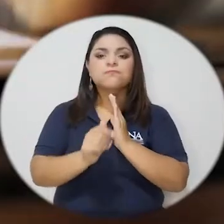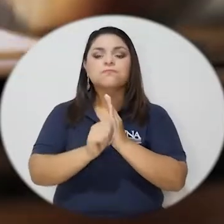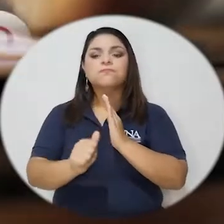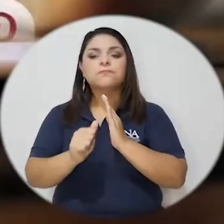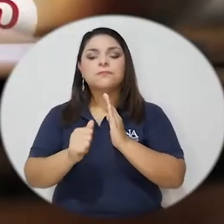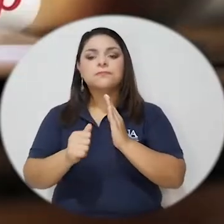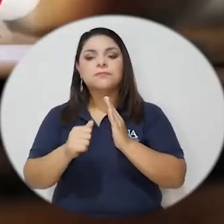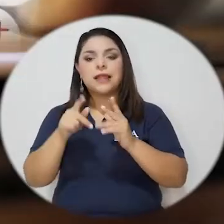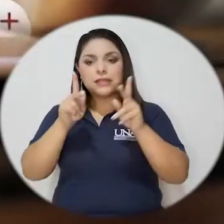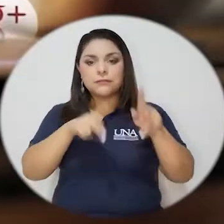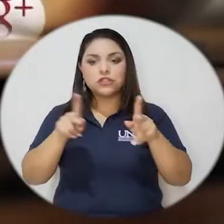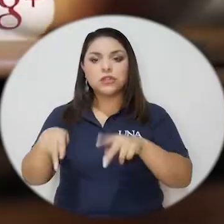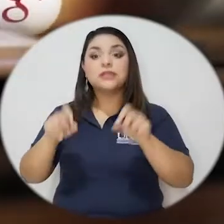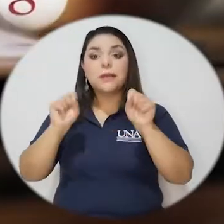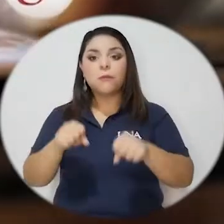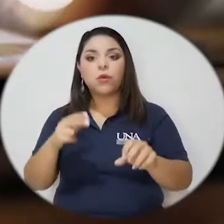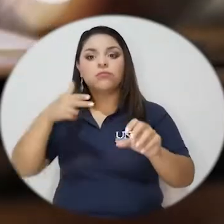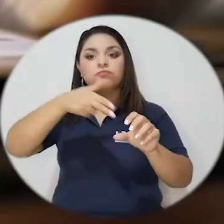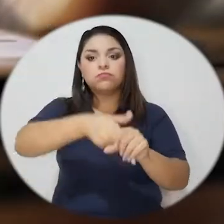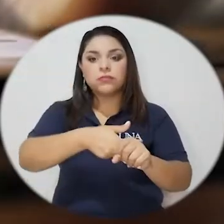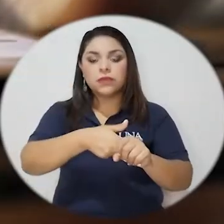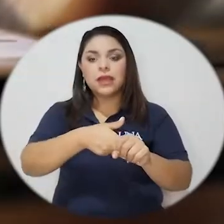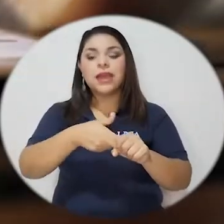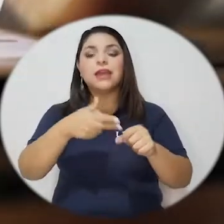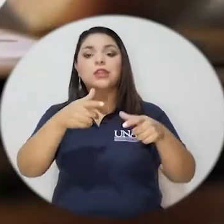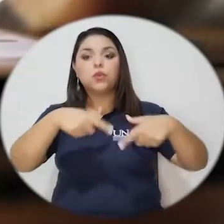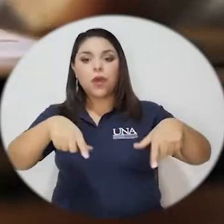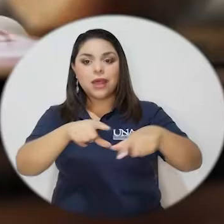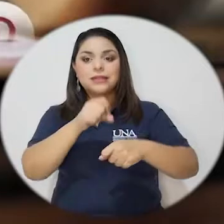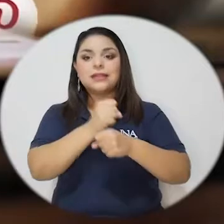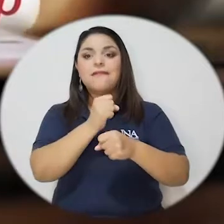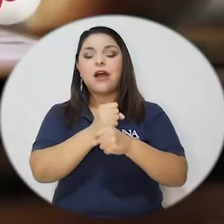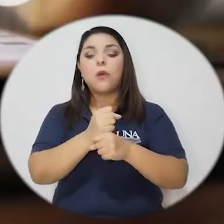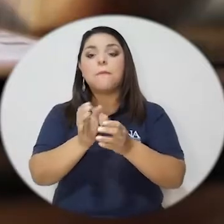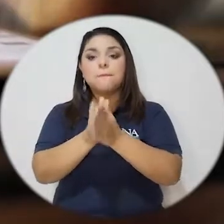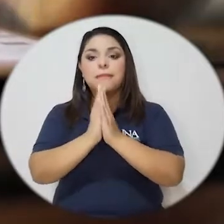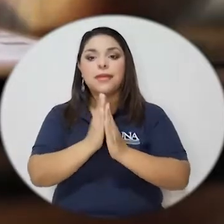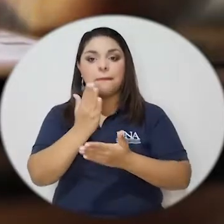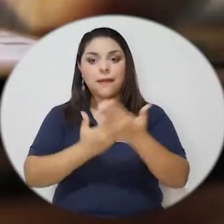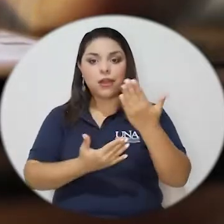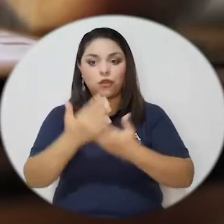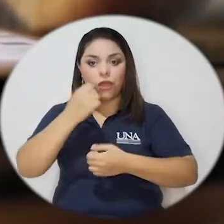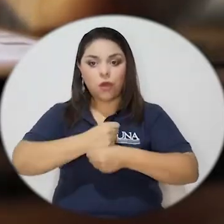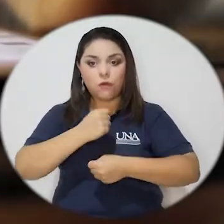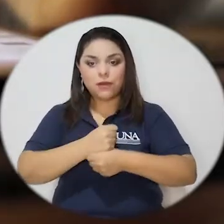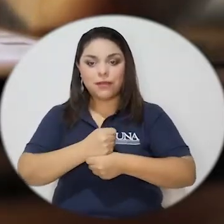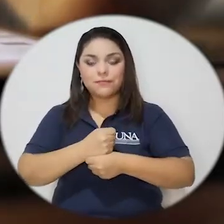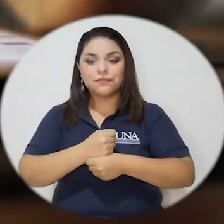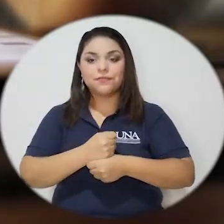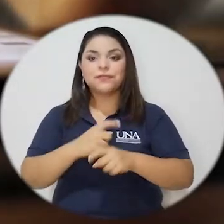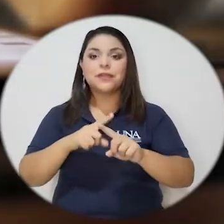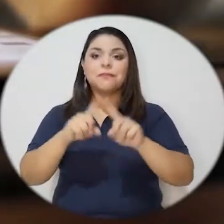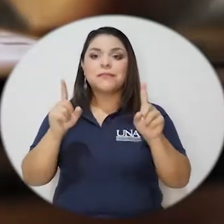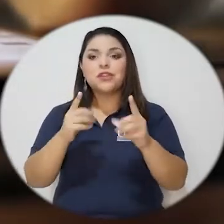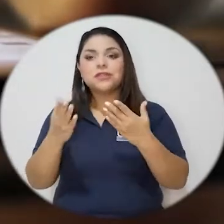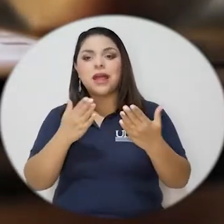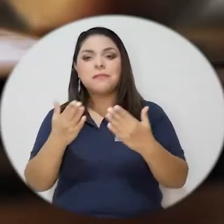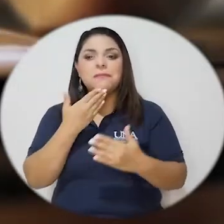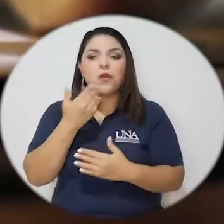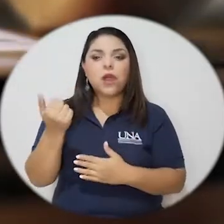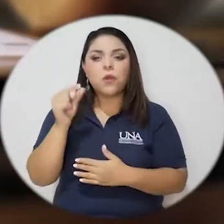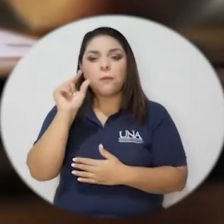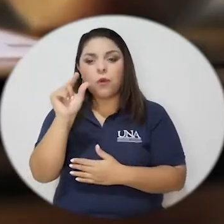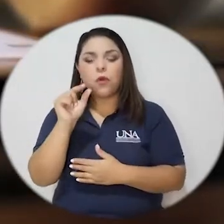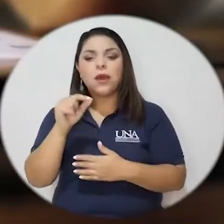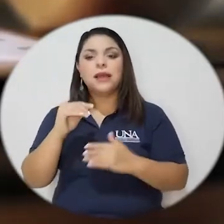personas para que puedan insertarse en sectores que están pidiendo más bien mano de obra. Pero por lo que decían en el segmento de ustedes, tal vez mejorar un poquito el nivel